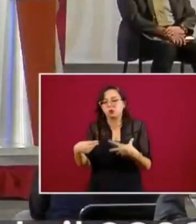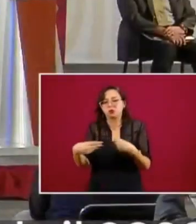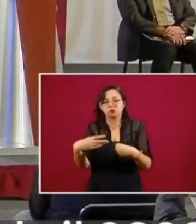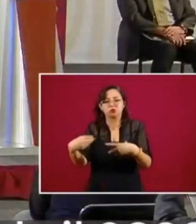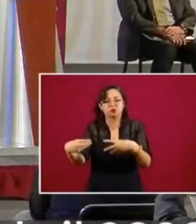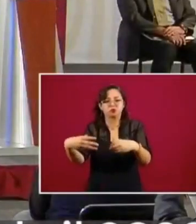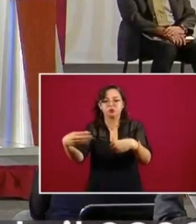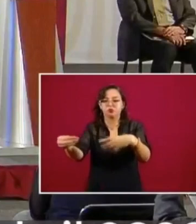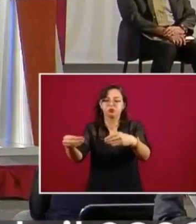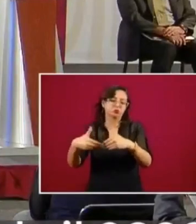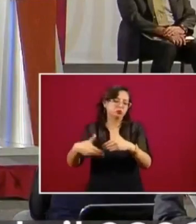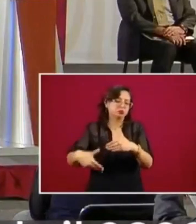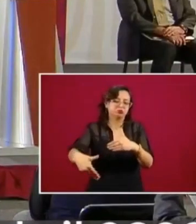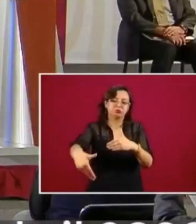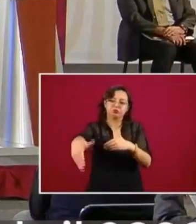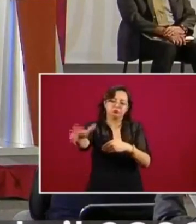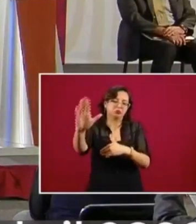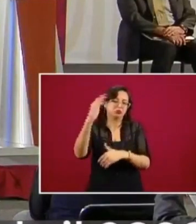varias semanas más.